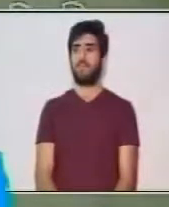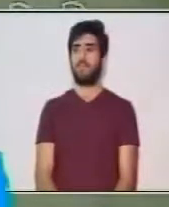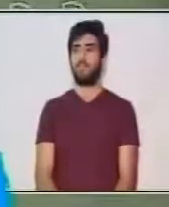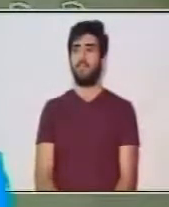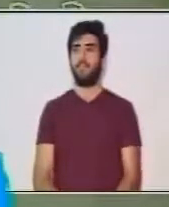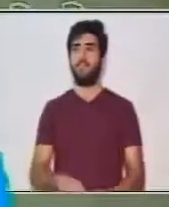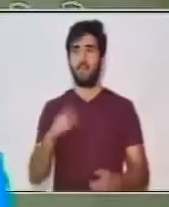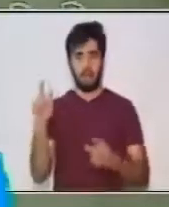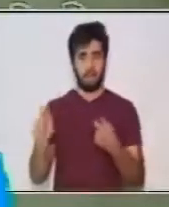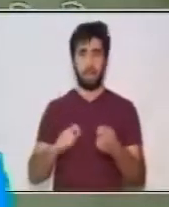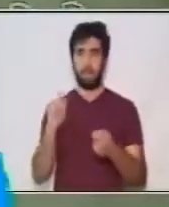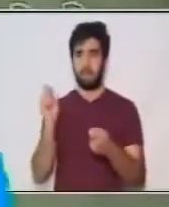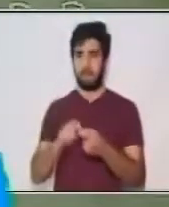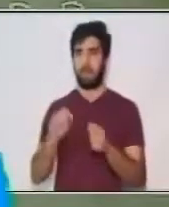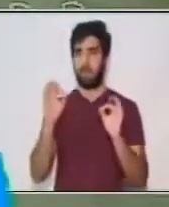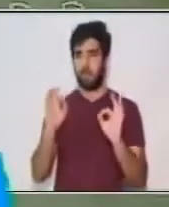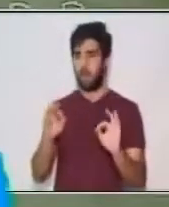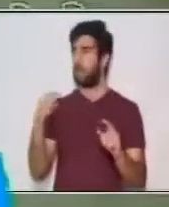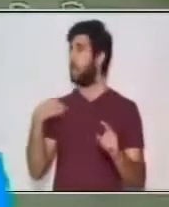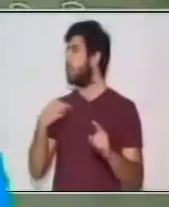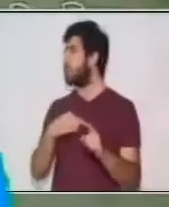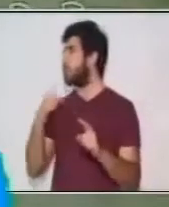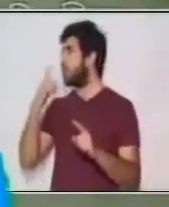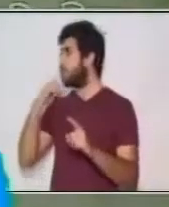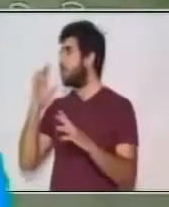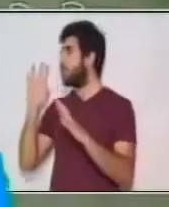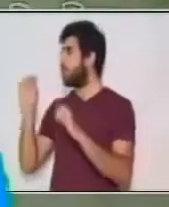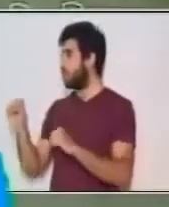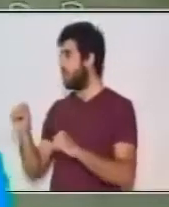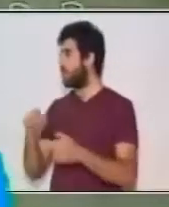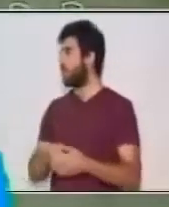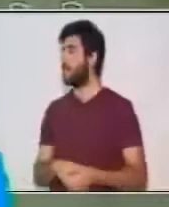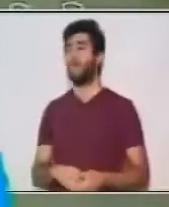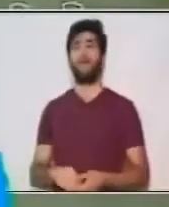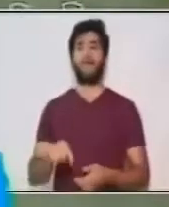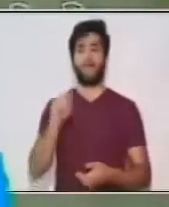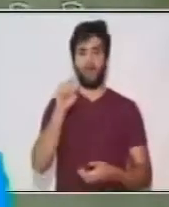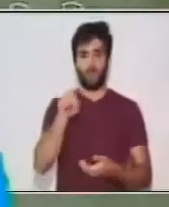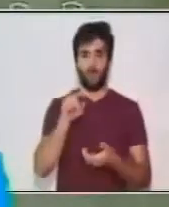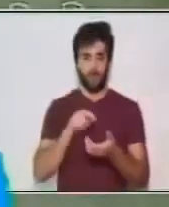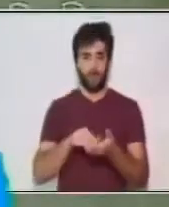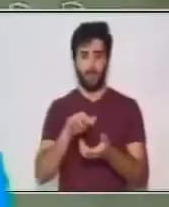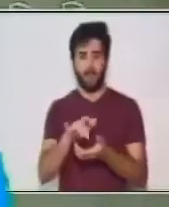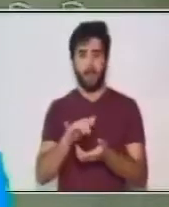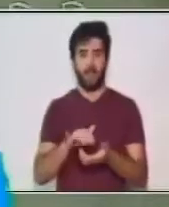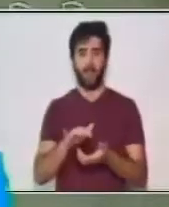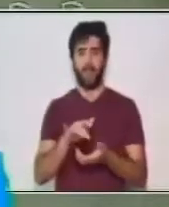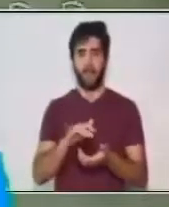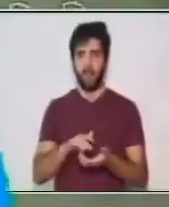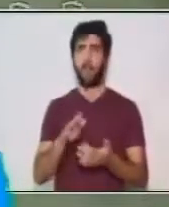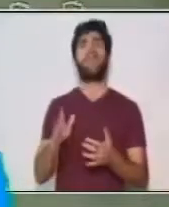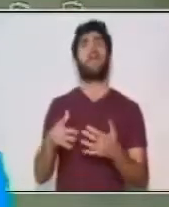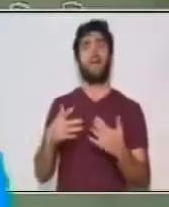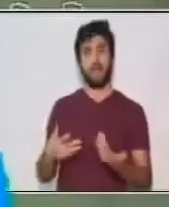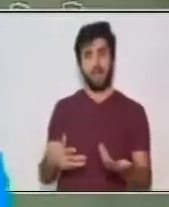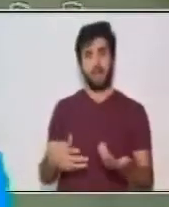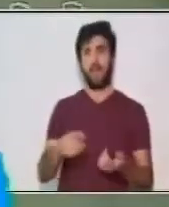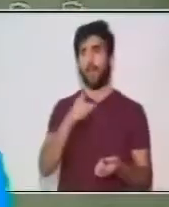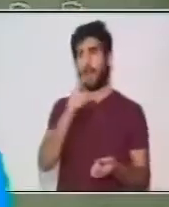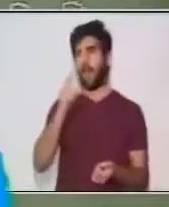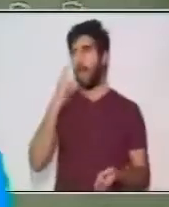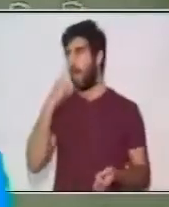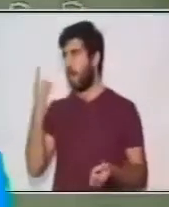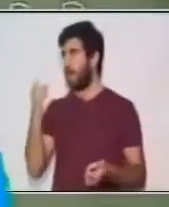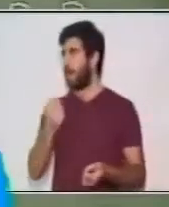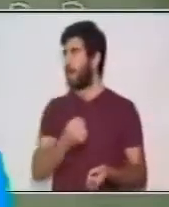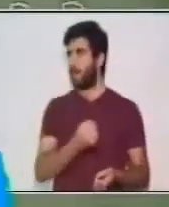Perfecto. Si nos damos cuenta en este momento, necesito que con tu calculadora coloques estos números de